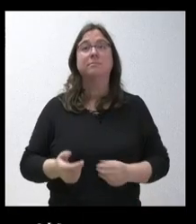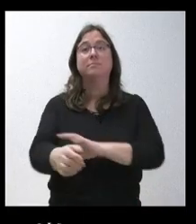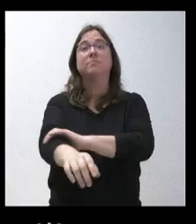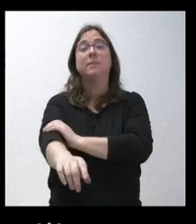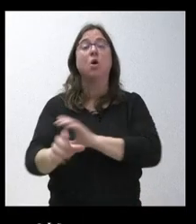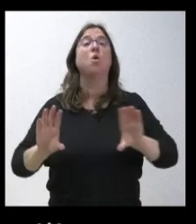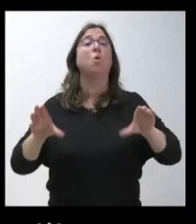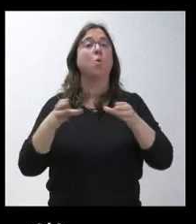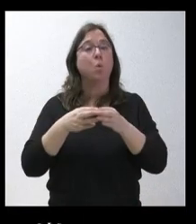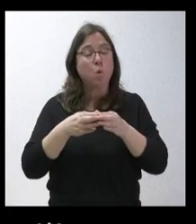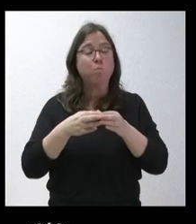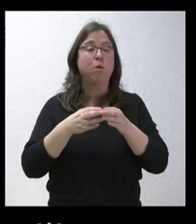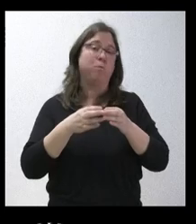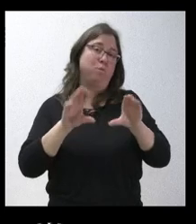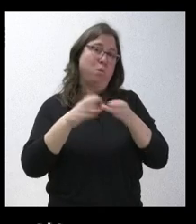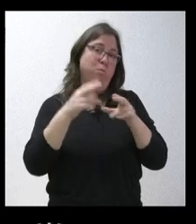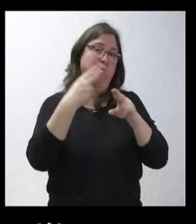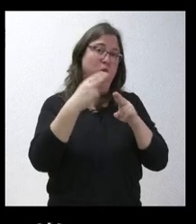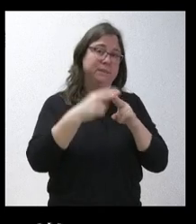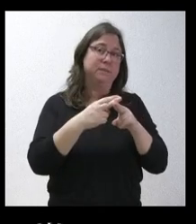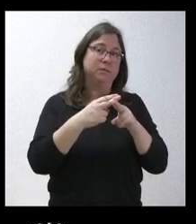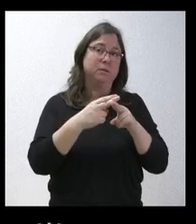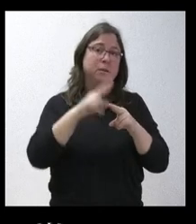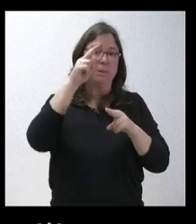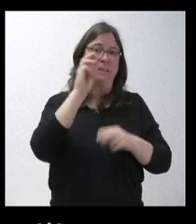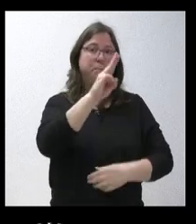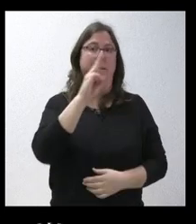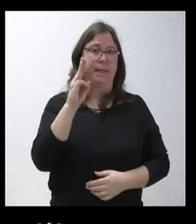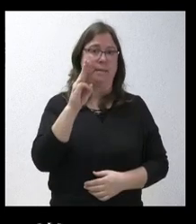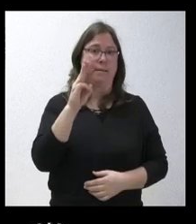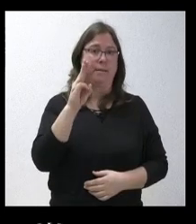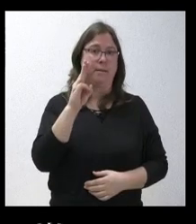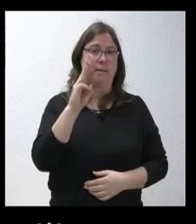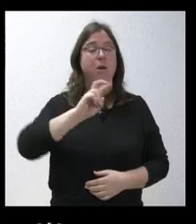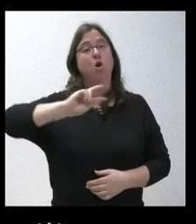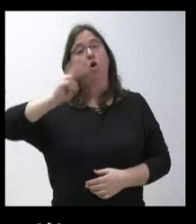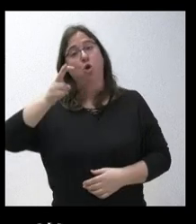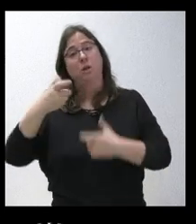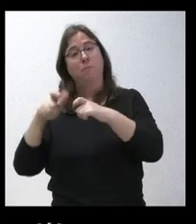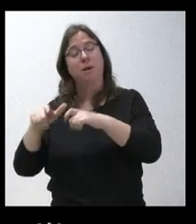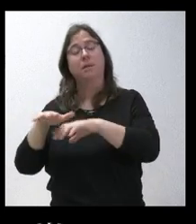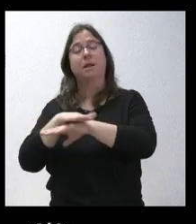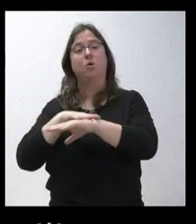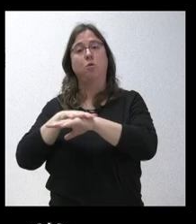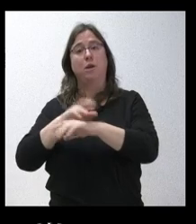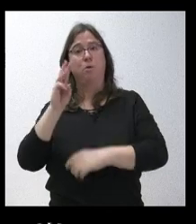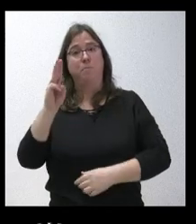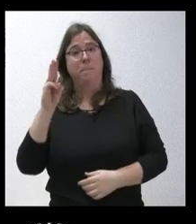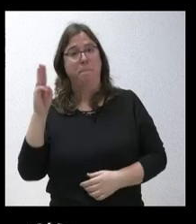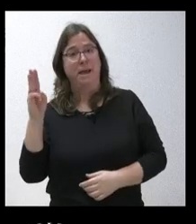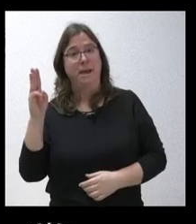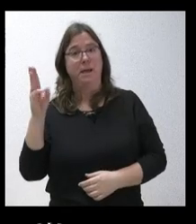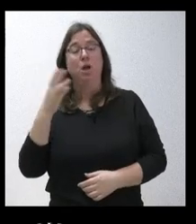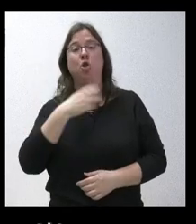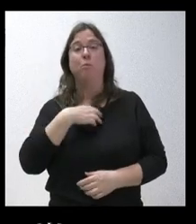grupo parlamentario hasta donde yo sé es el partido popular eh la otra parte del gobierno es el partido popular y no puede ser que el